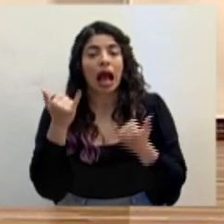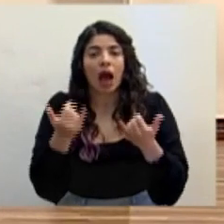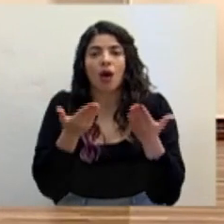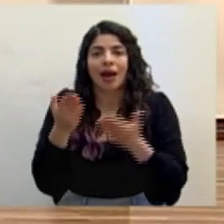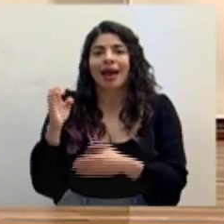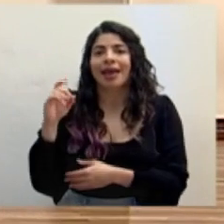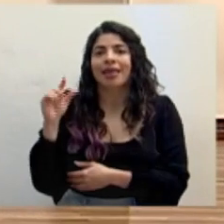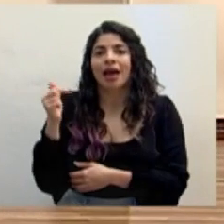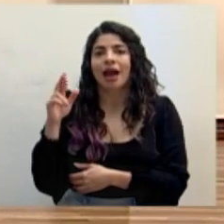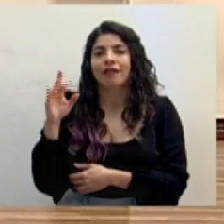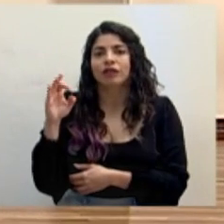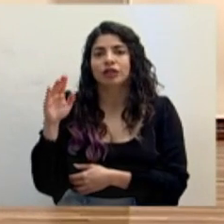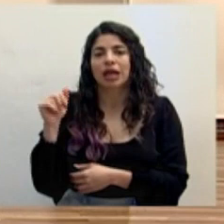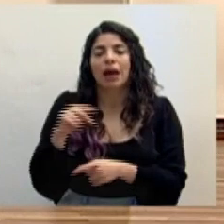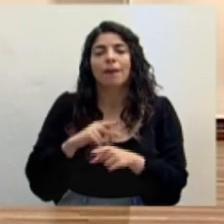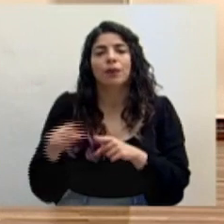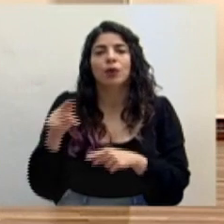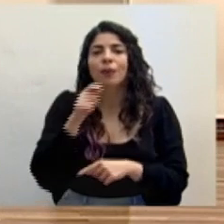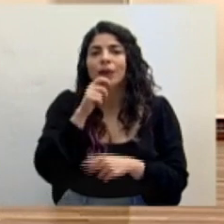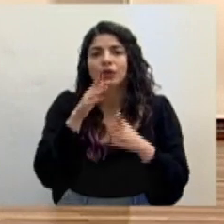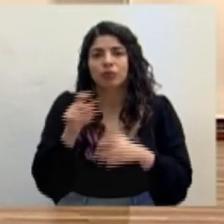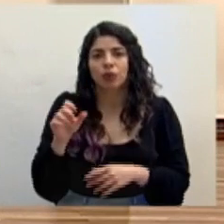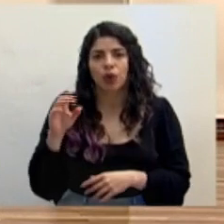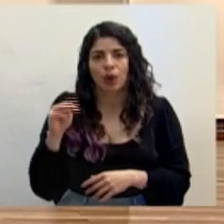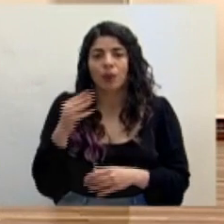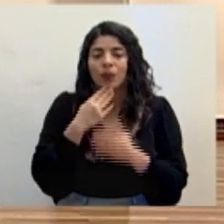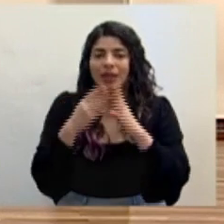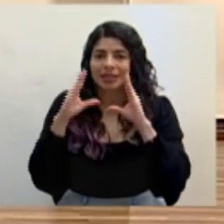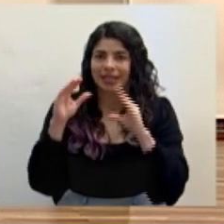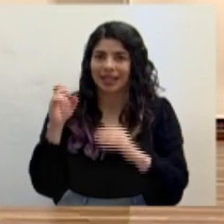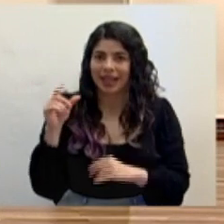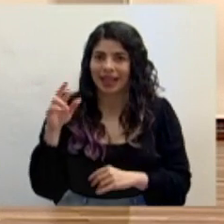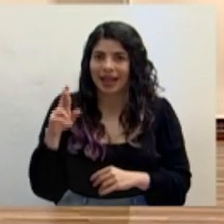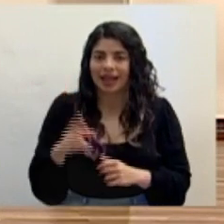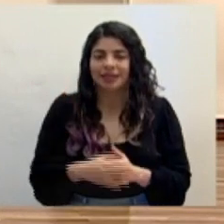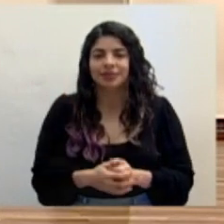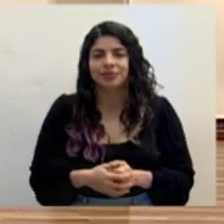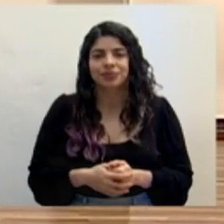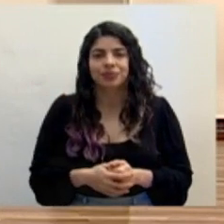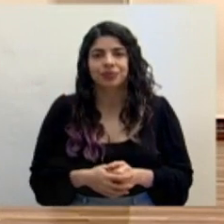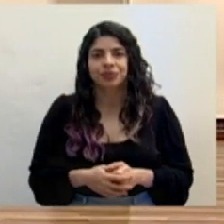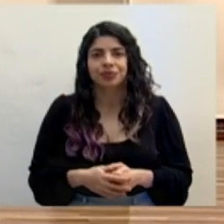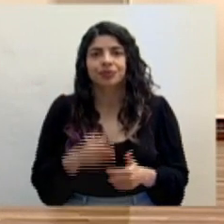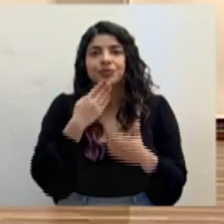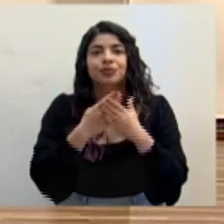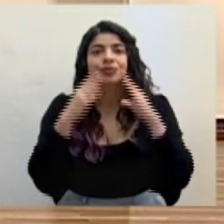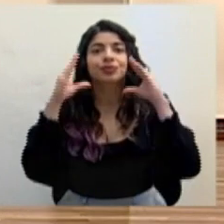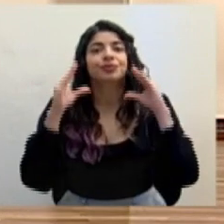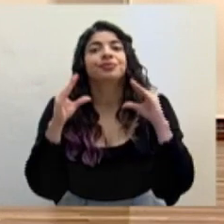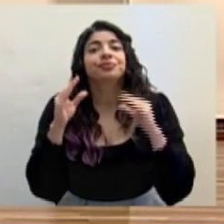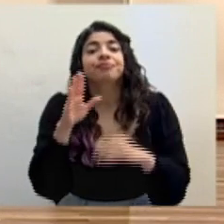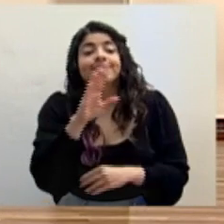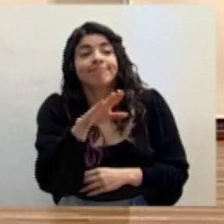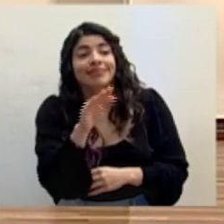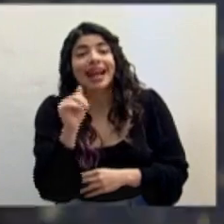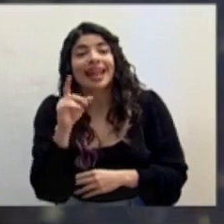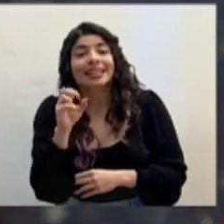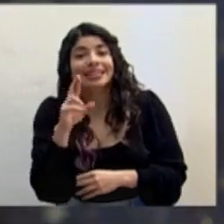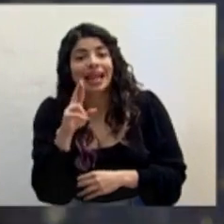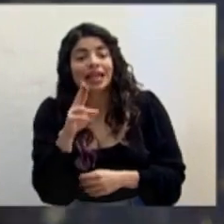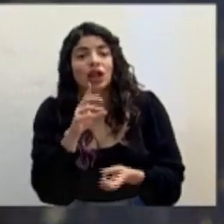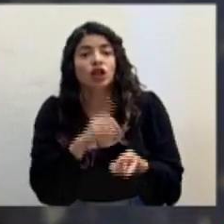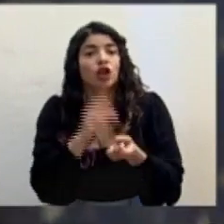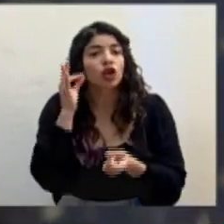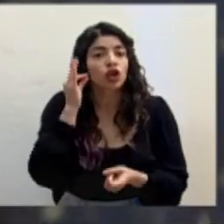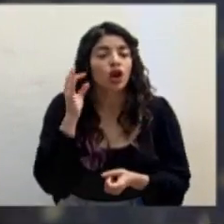a don Edgar Fonseca de puroperiodismo.com. Muy buenas tardes, don Edgar. Muy buenas tardes, don Alexander, doctora,